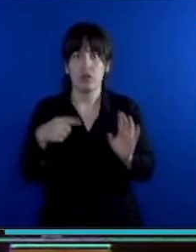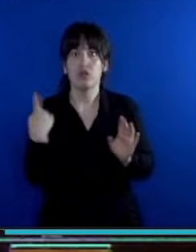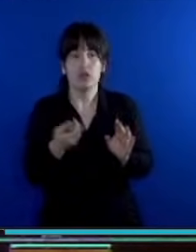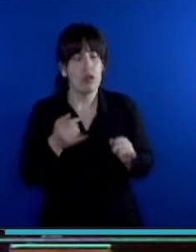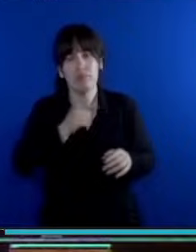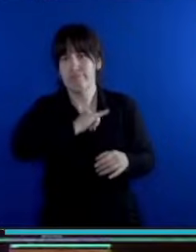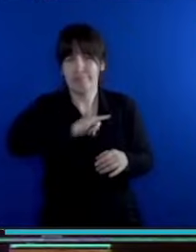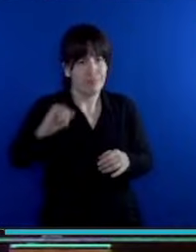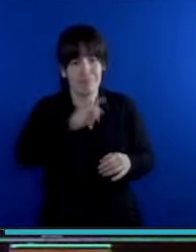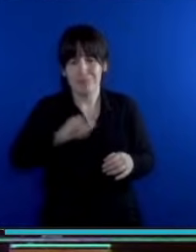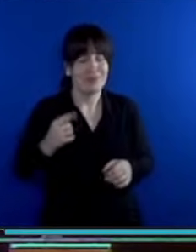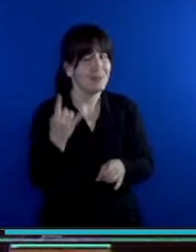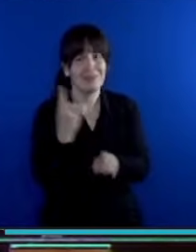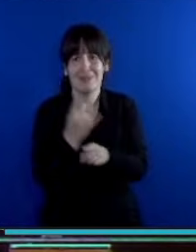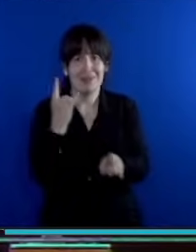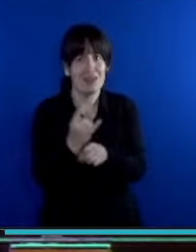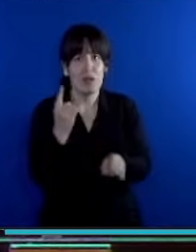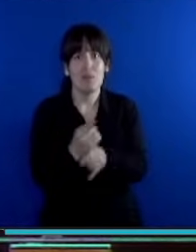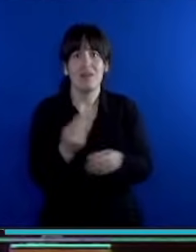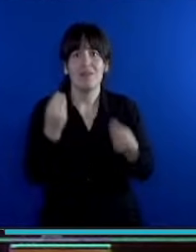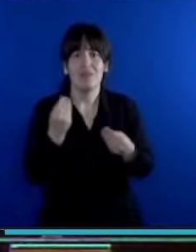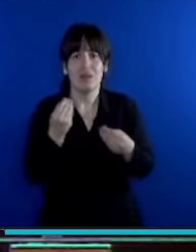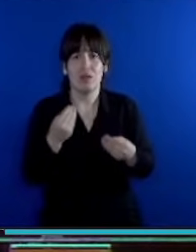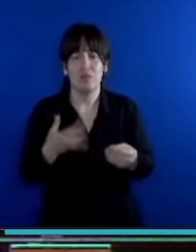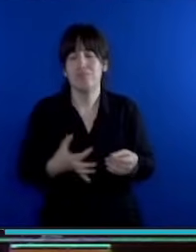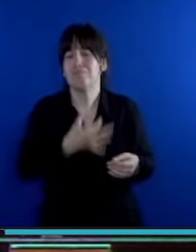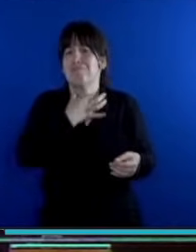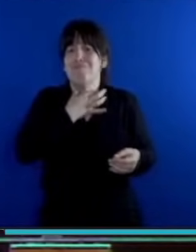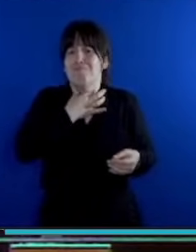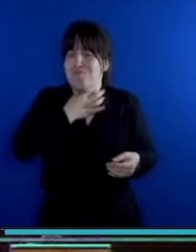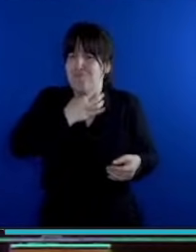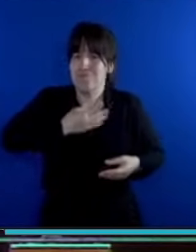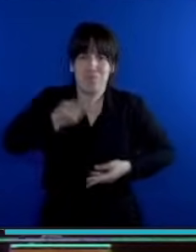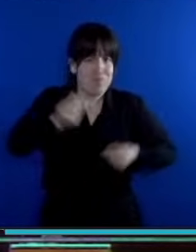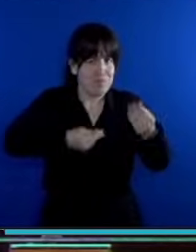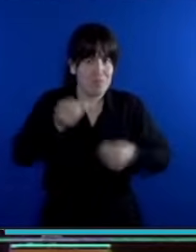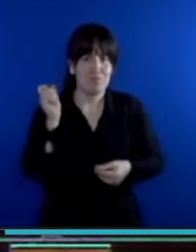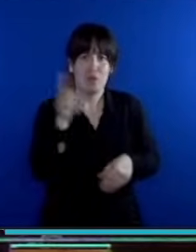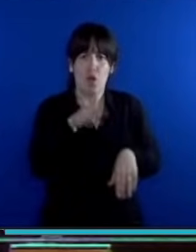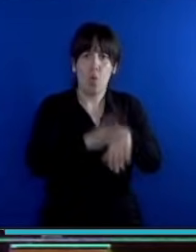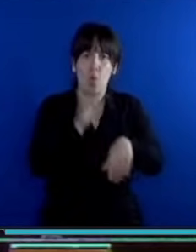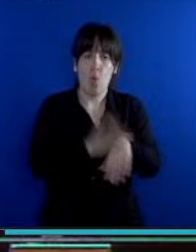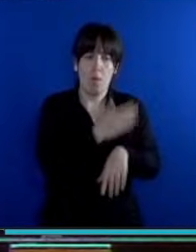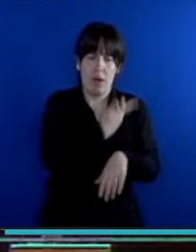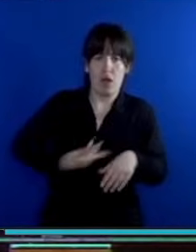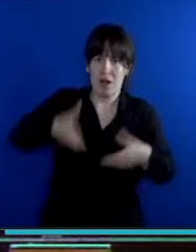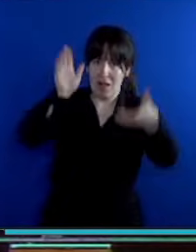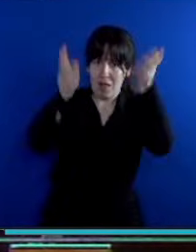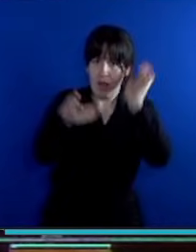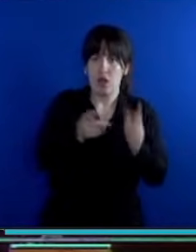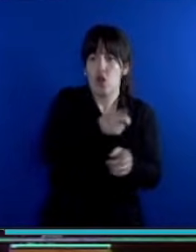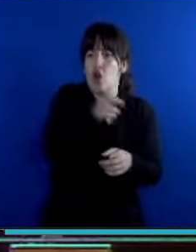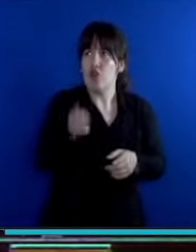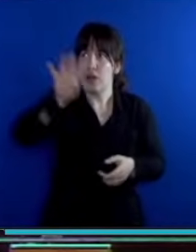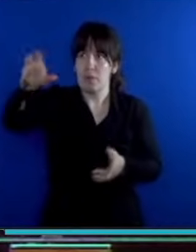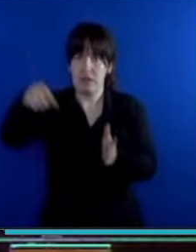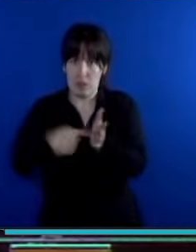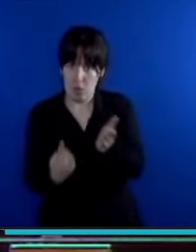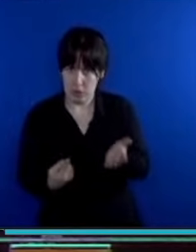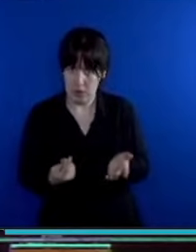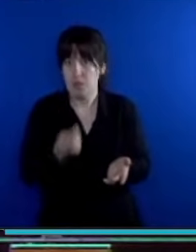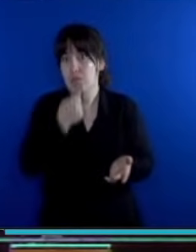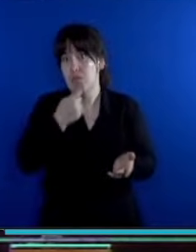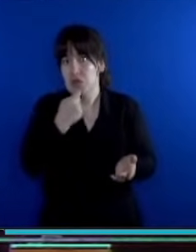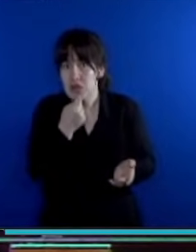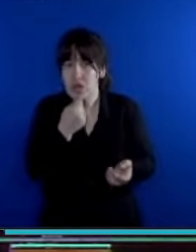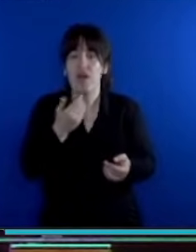denunciando desde el primer momento el ahogo financiero que el gobierno de Javier Milei ha hecho sobre la provincia, por ejemplo, con la quita